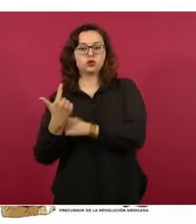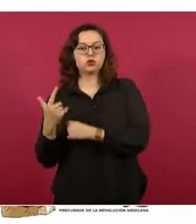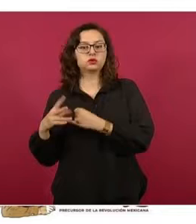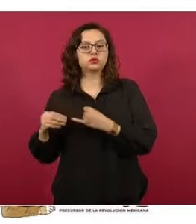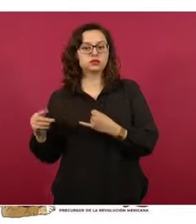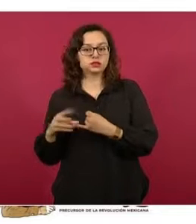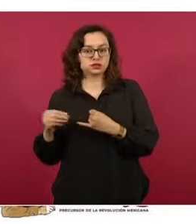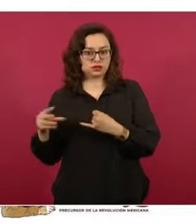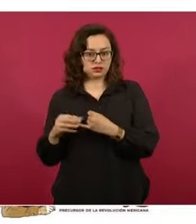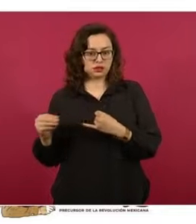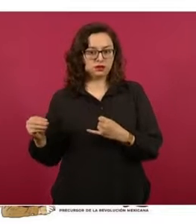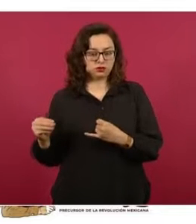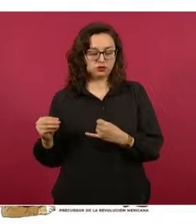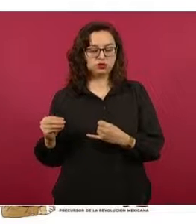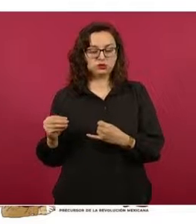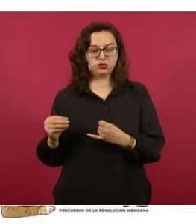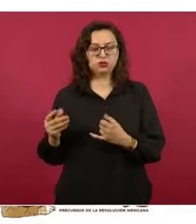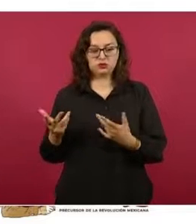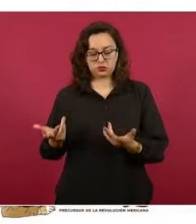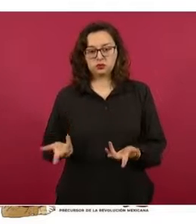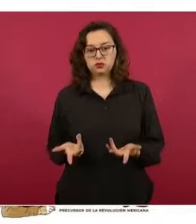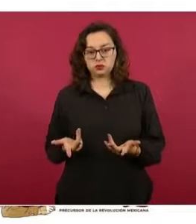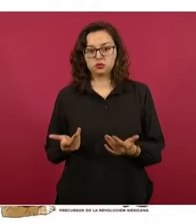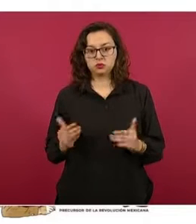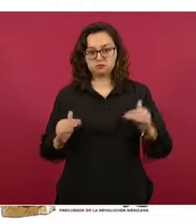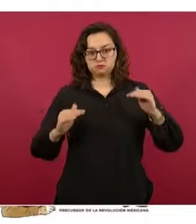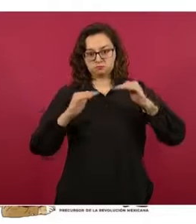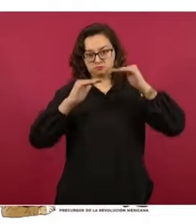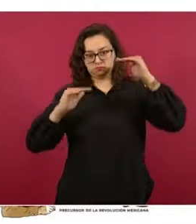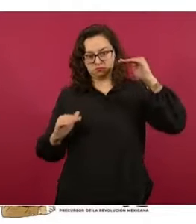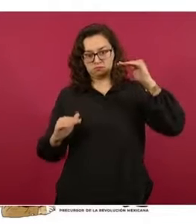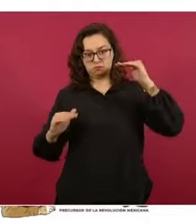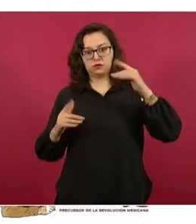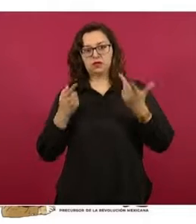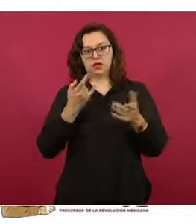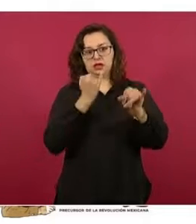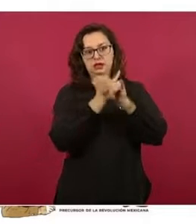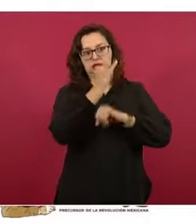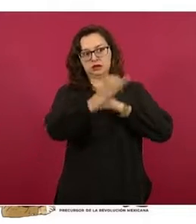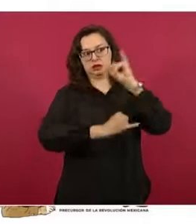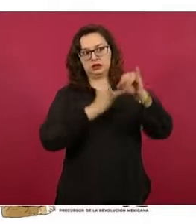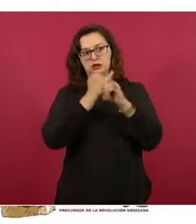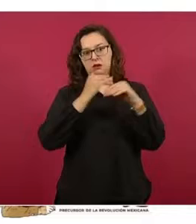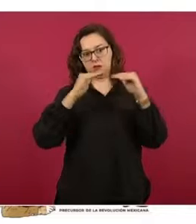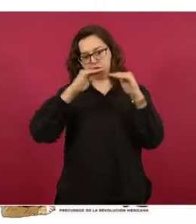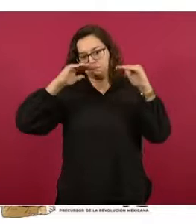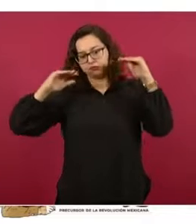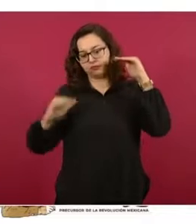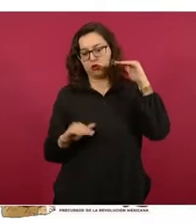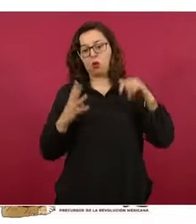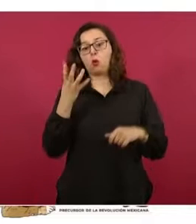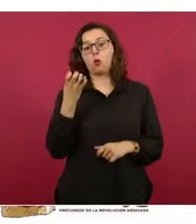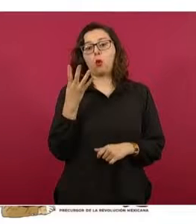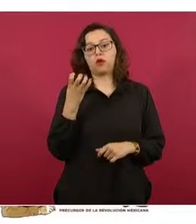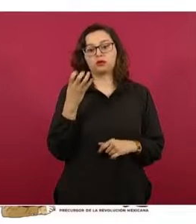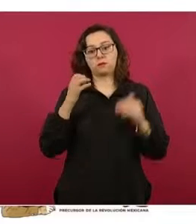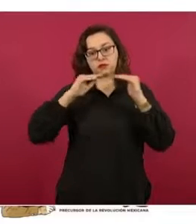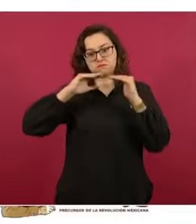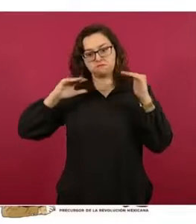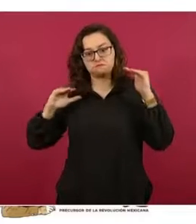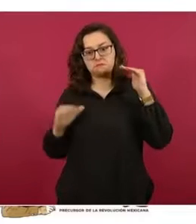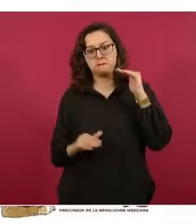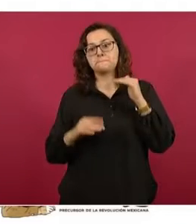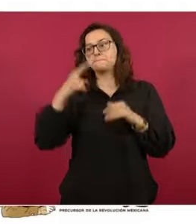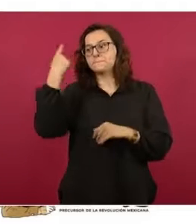el promedio nacional un poquito abajo de los 4 pesos de diferencia a favor del